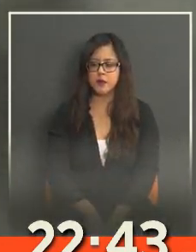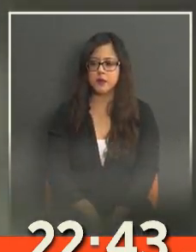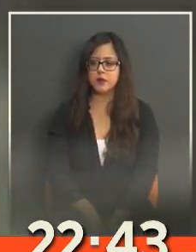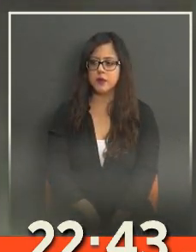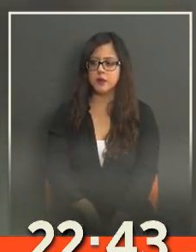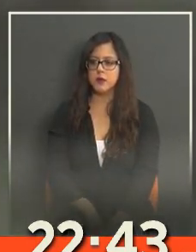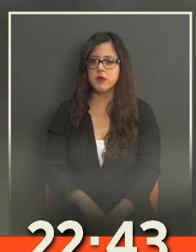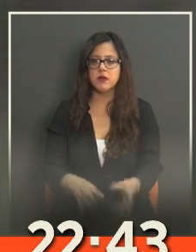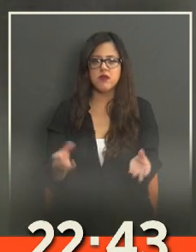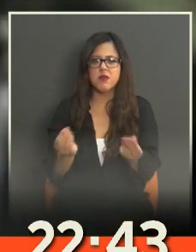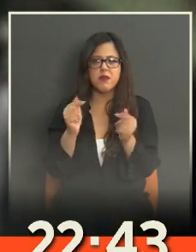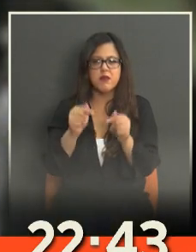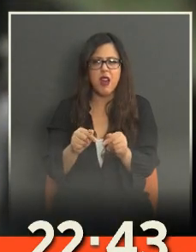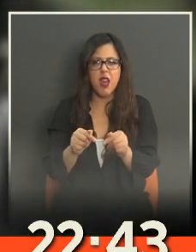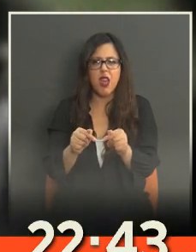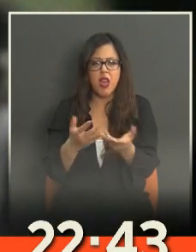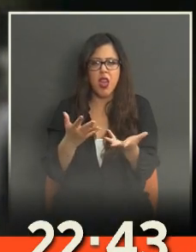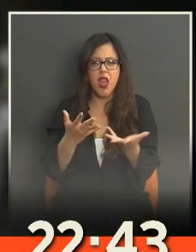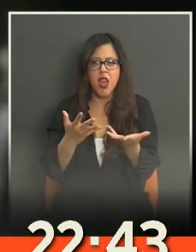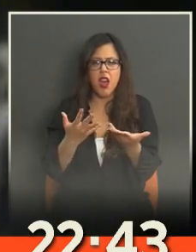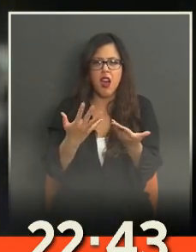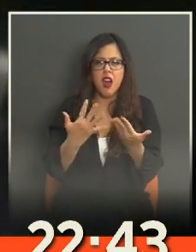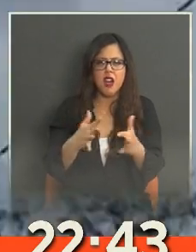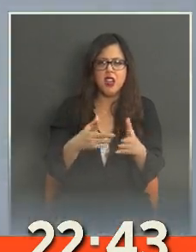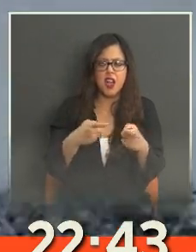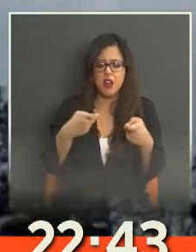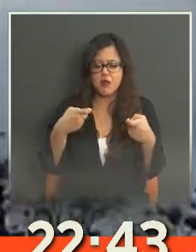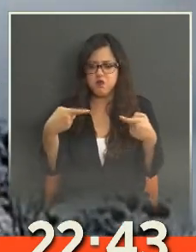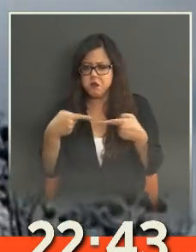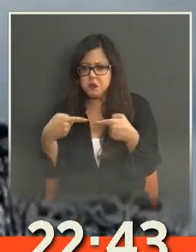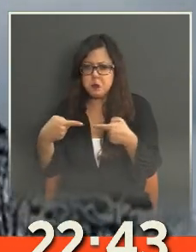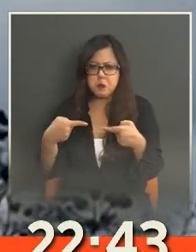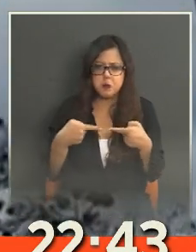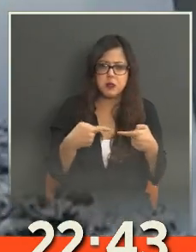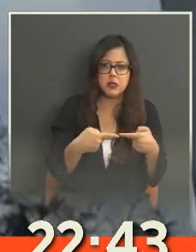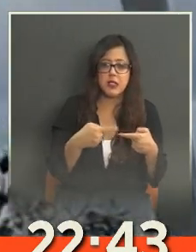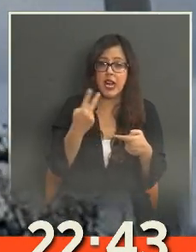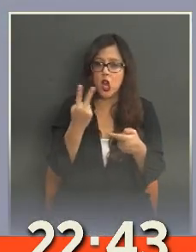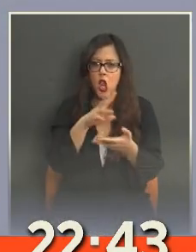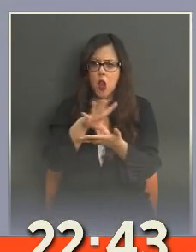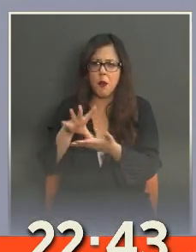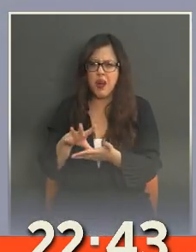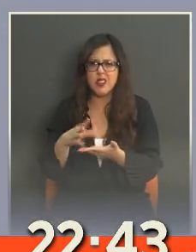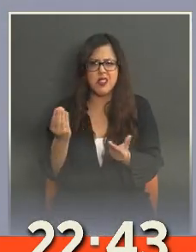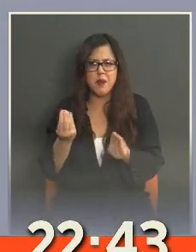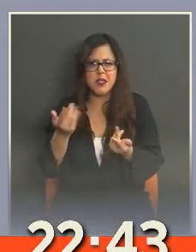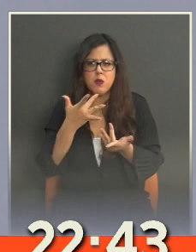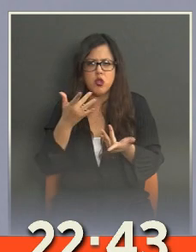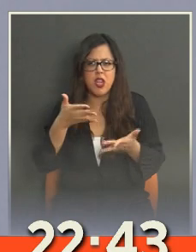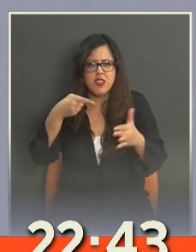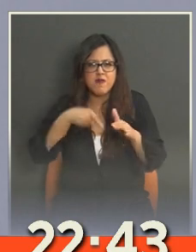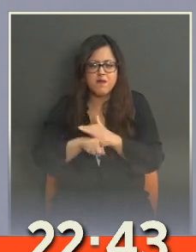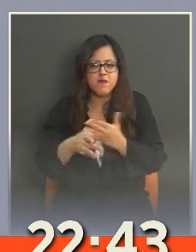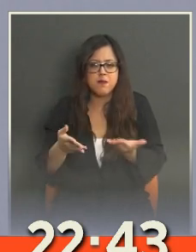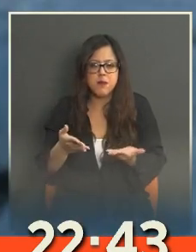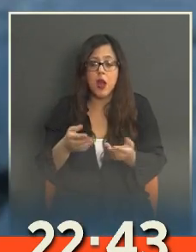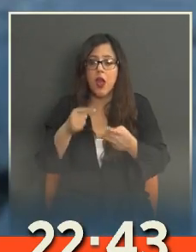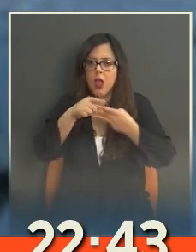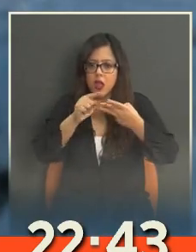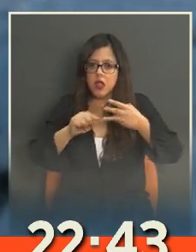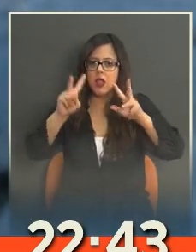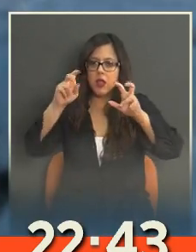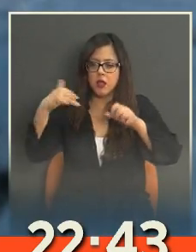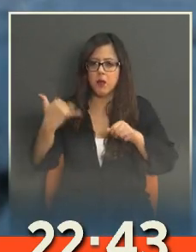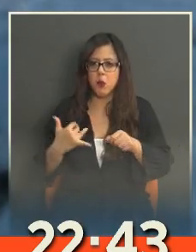está detrás de estos sucesivos roces entre rusia y ucrania como se explica esta invasión hay tres puntos fundamentales sobre la mesa